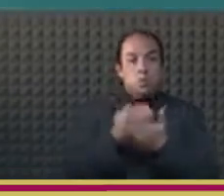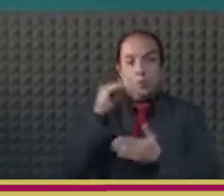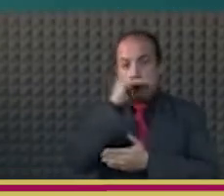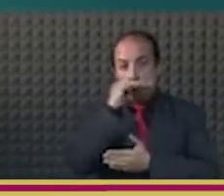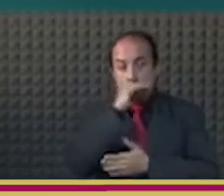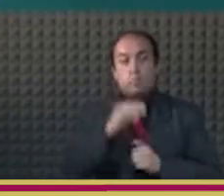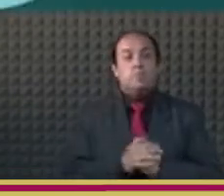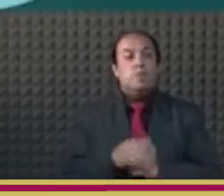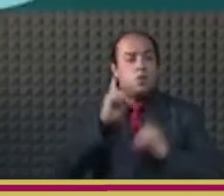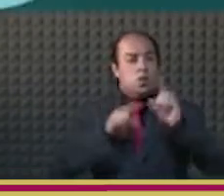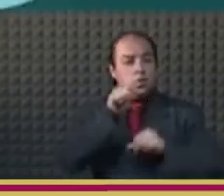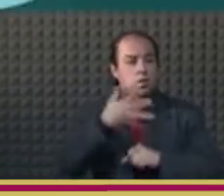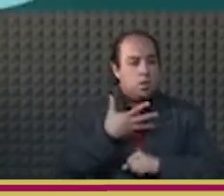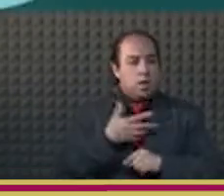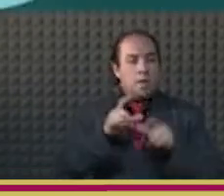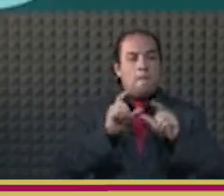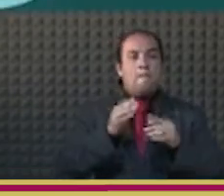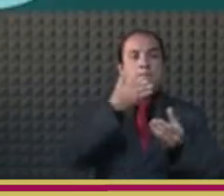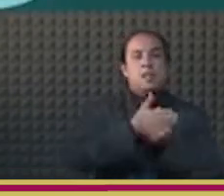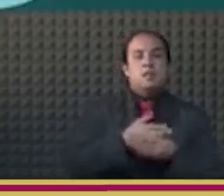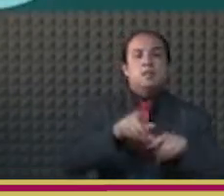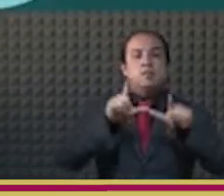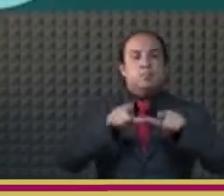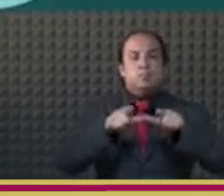gratuitos. Si tienes dudas, entra a